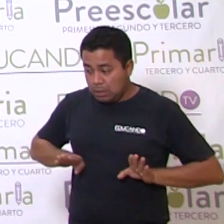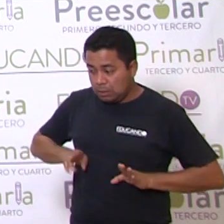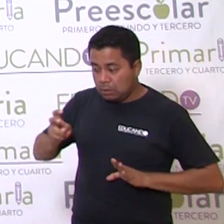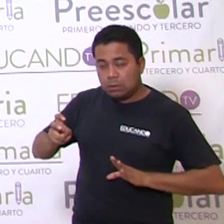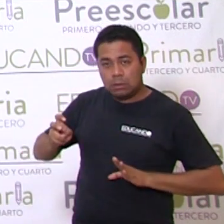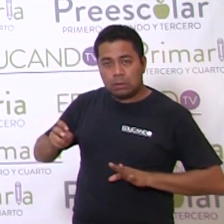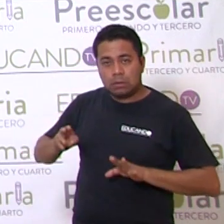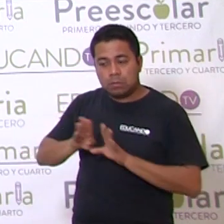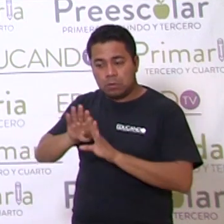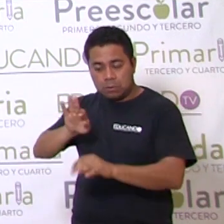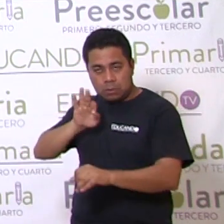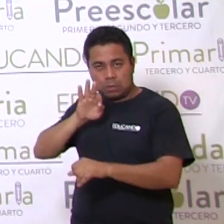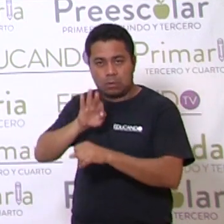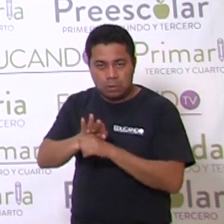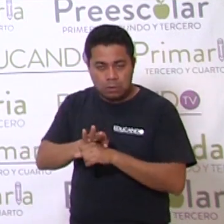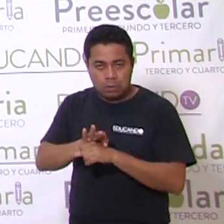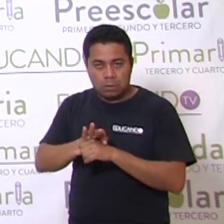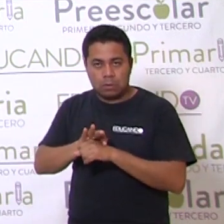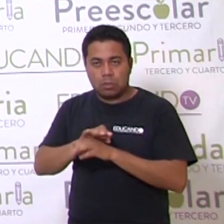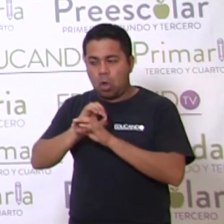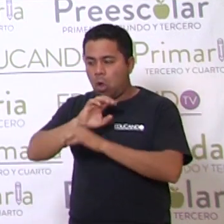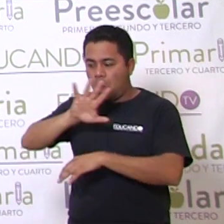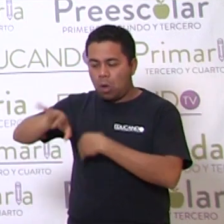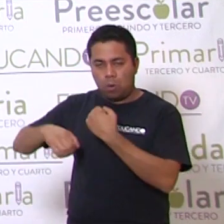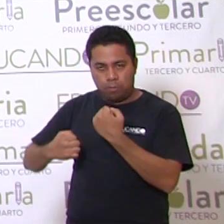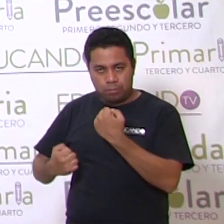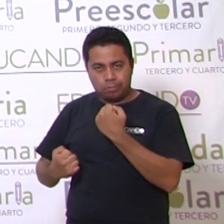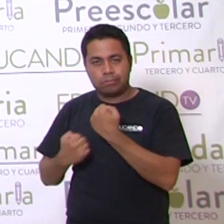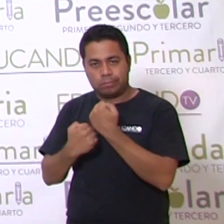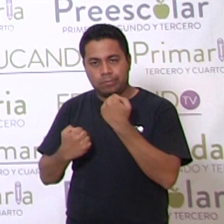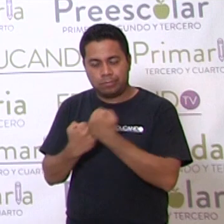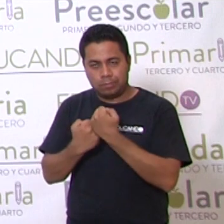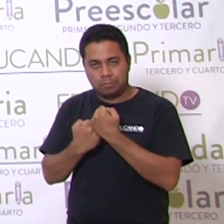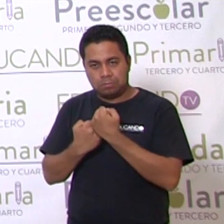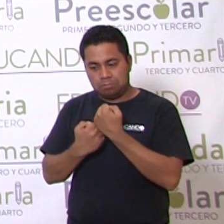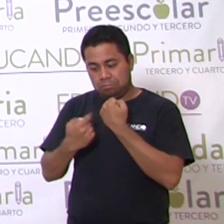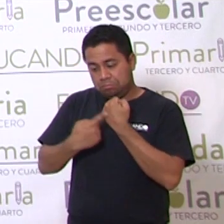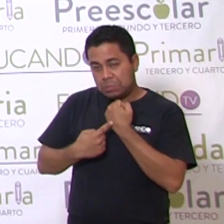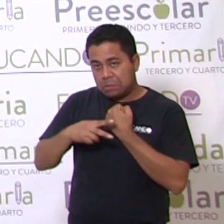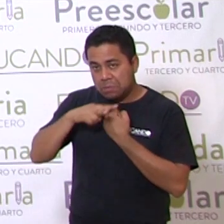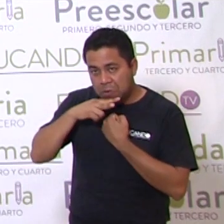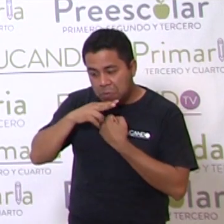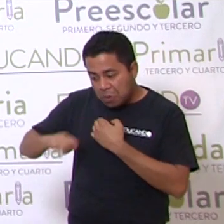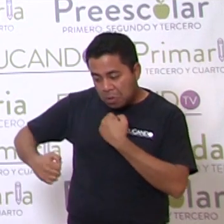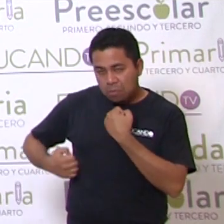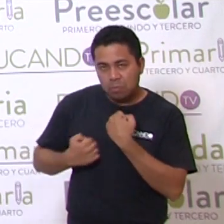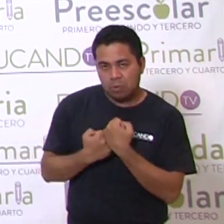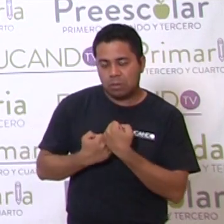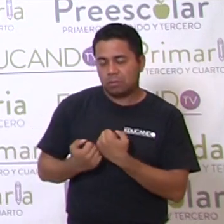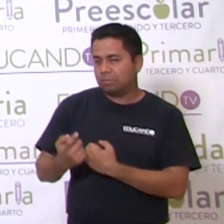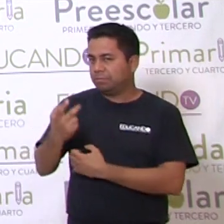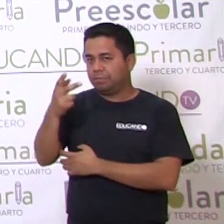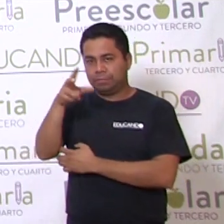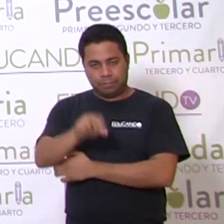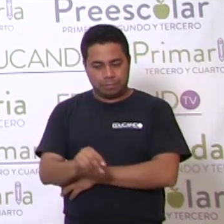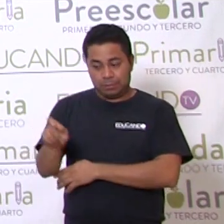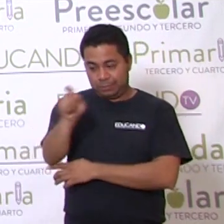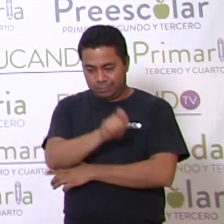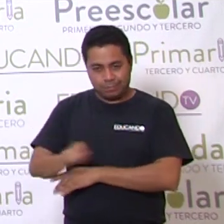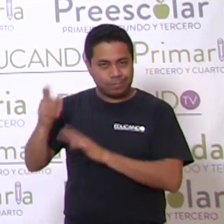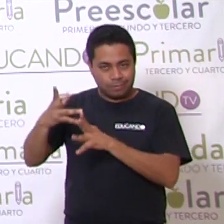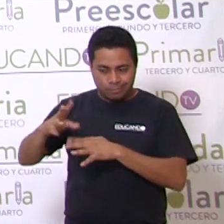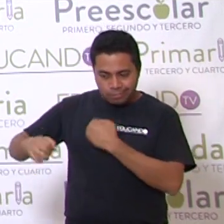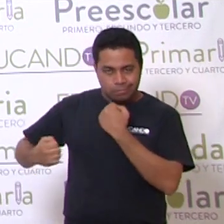va a hacer referencia o no va a complementar al verbo, a lo que tenemos encerrado,